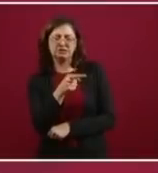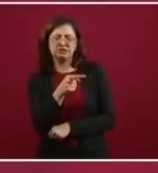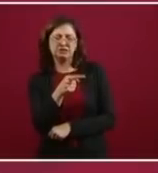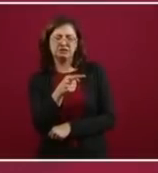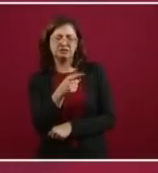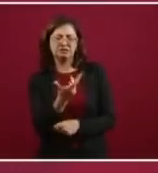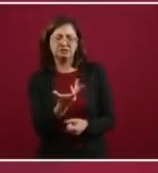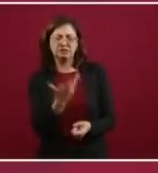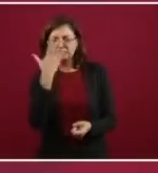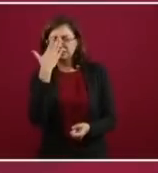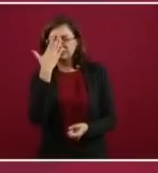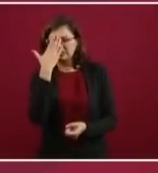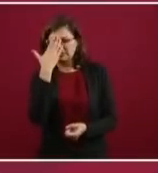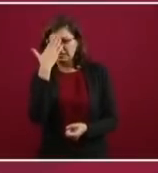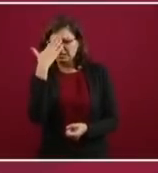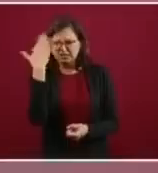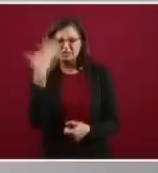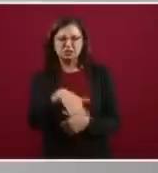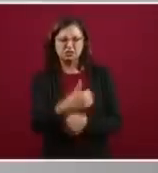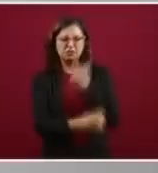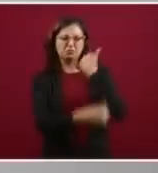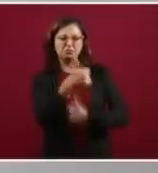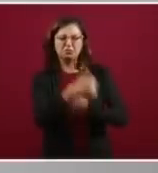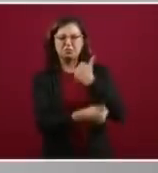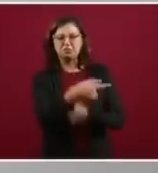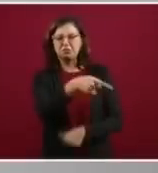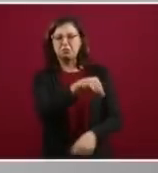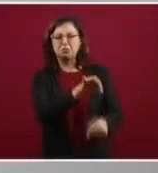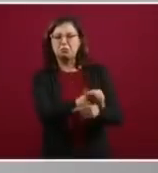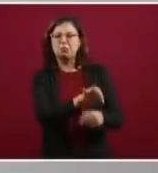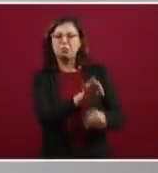quién va a ganar una licitación.